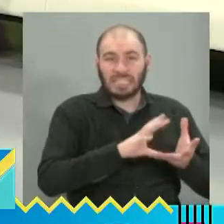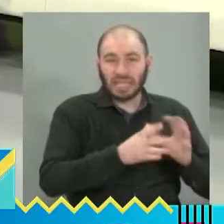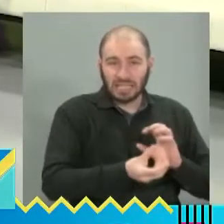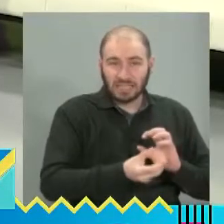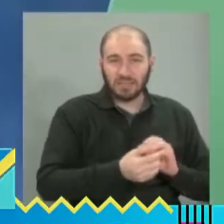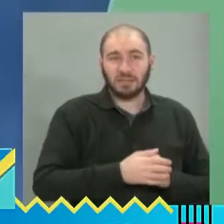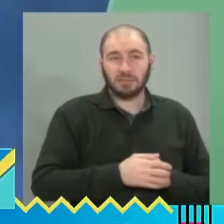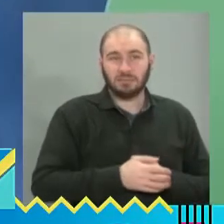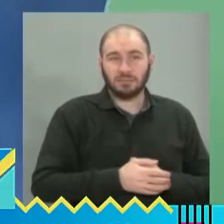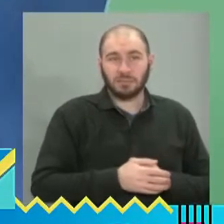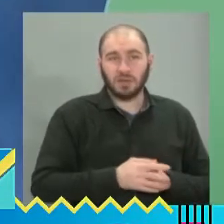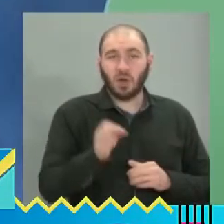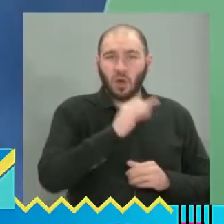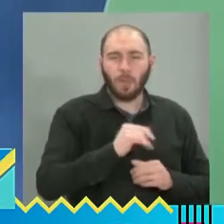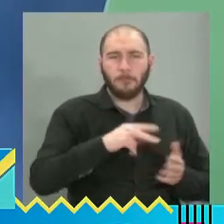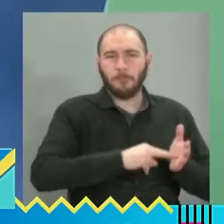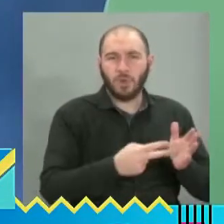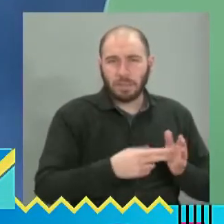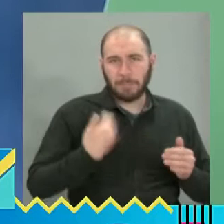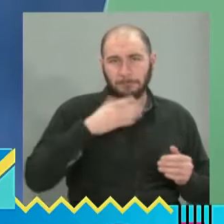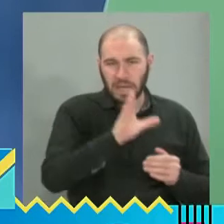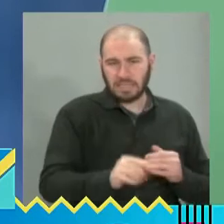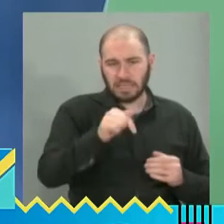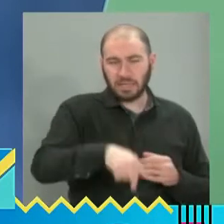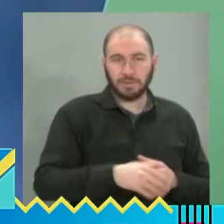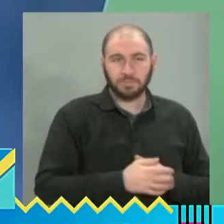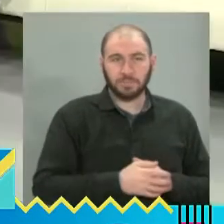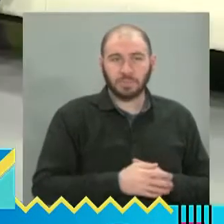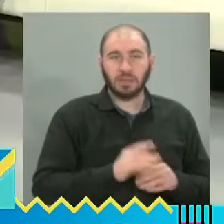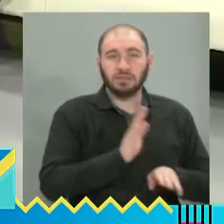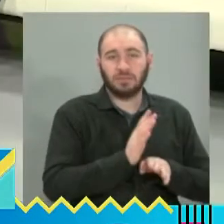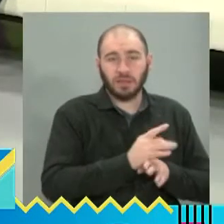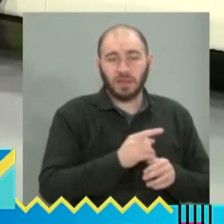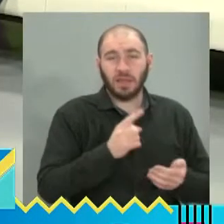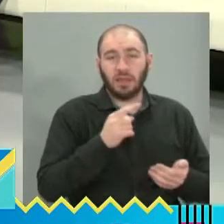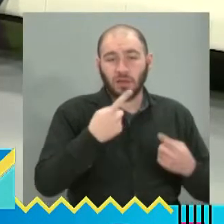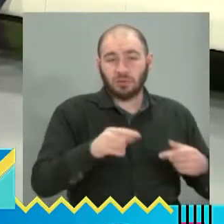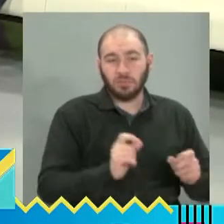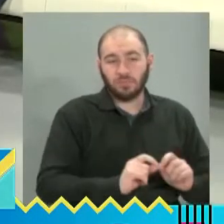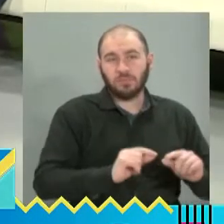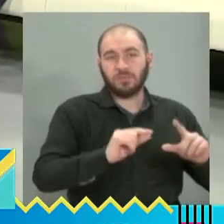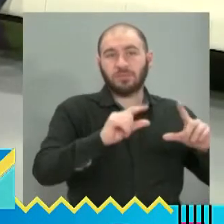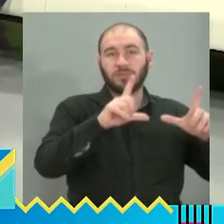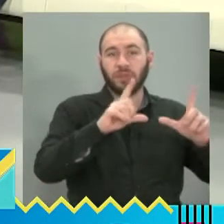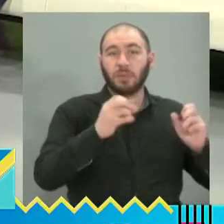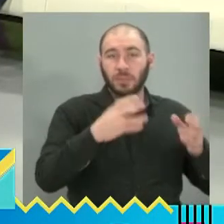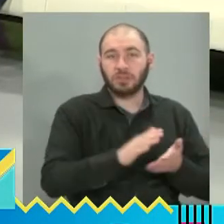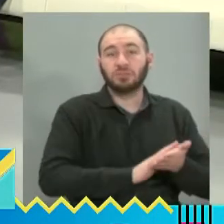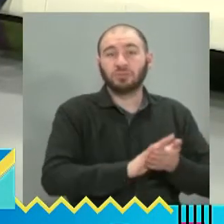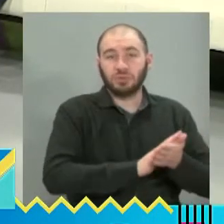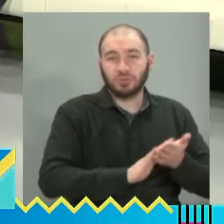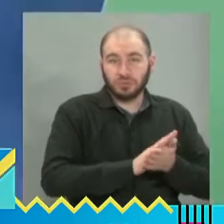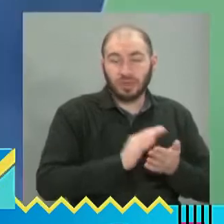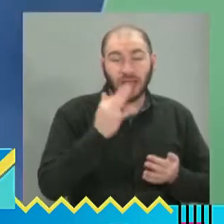está sucediendo o de tormenta que está teniendo el país, genera que aumente el consumo de estas sustancias, porque va a paliar en